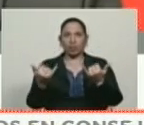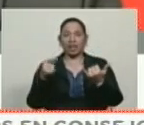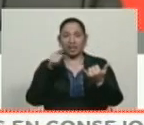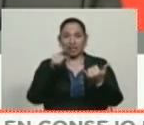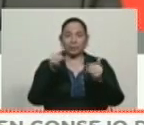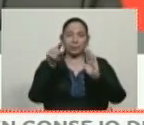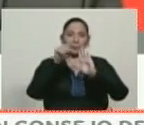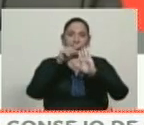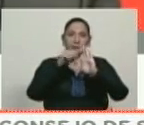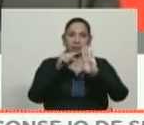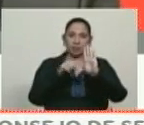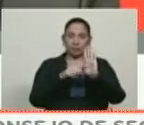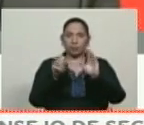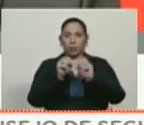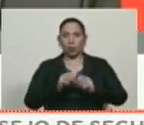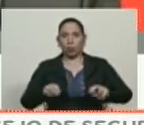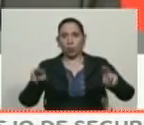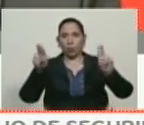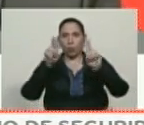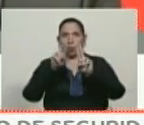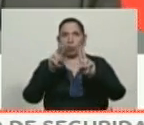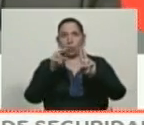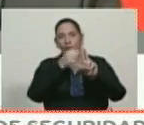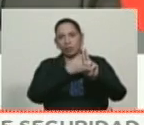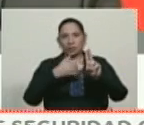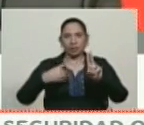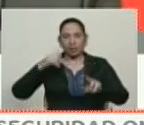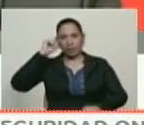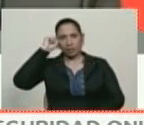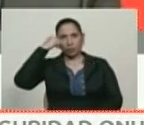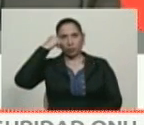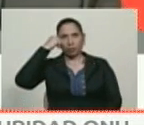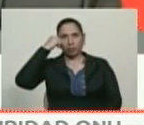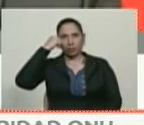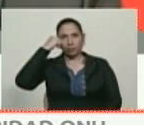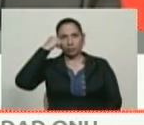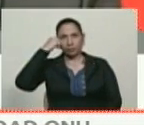de la ONU, y quisiera recordar